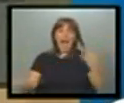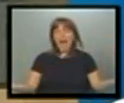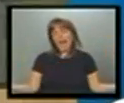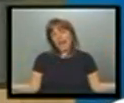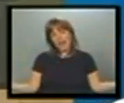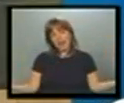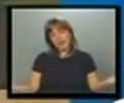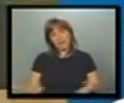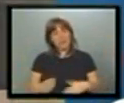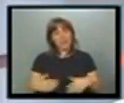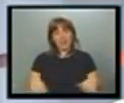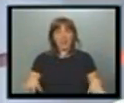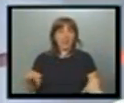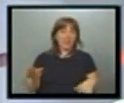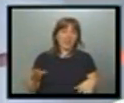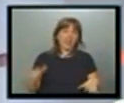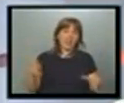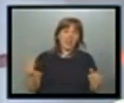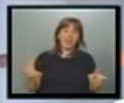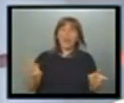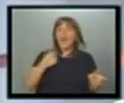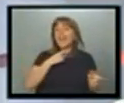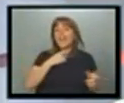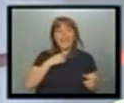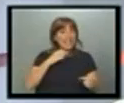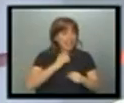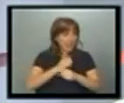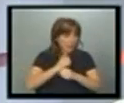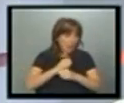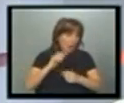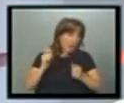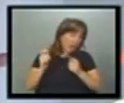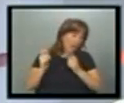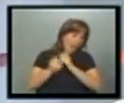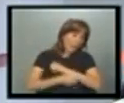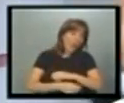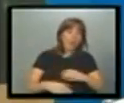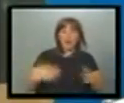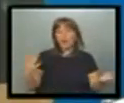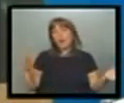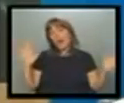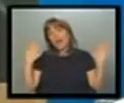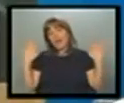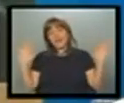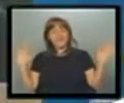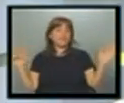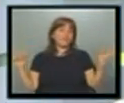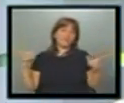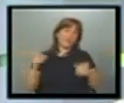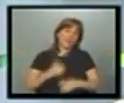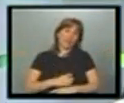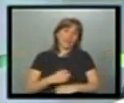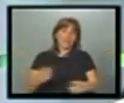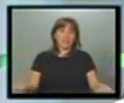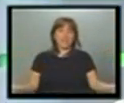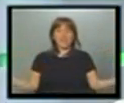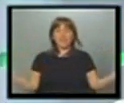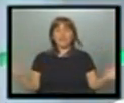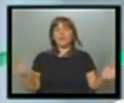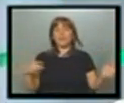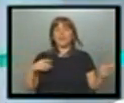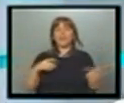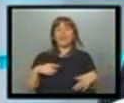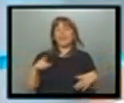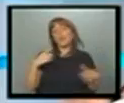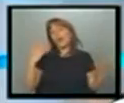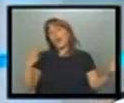página. Bueno, él quería cambiar, pero quiere que le reconozcan el perjuicio que le generó. Bueno, ahí está. Es muy polémico el tema, obviamente, por eso no tiene antecedentes.